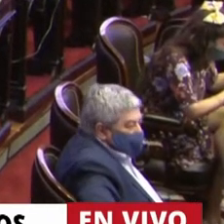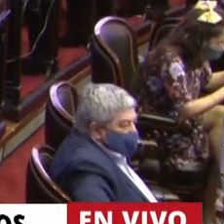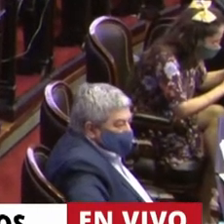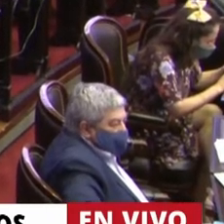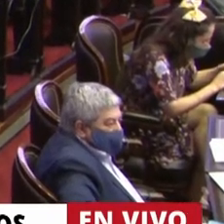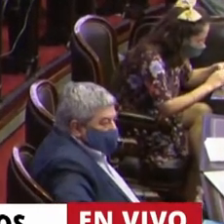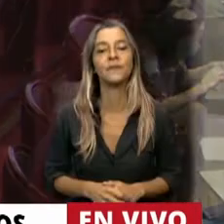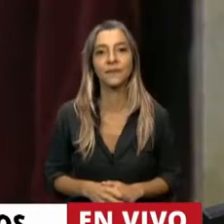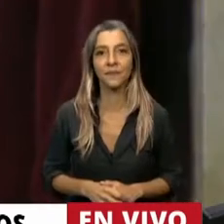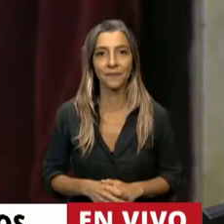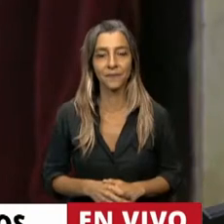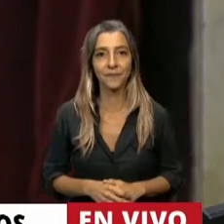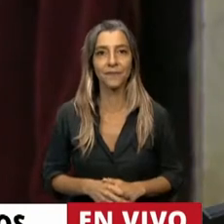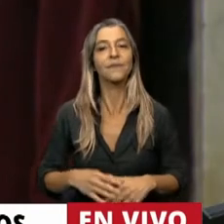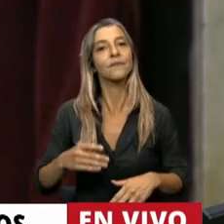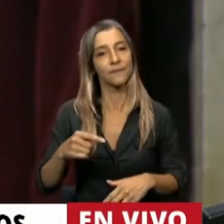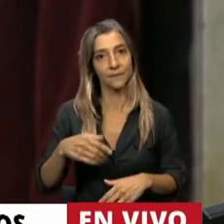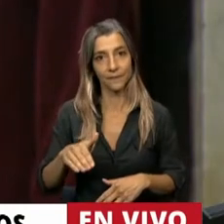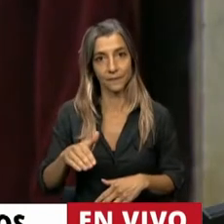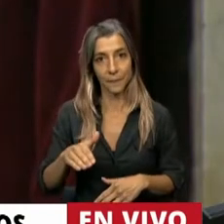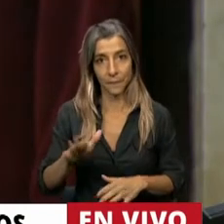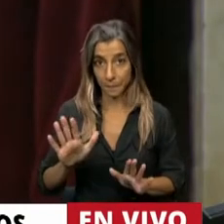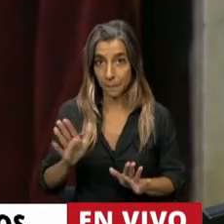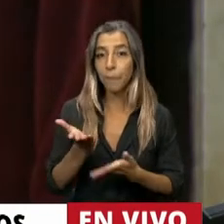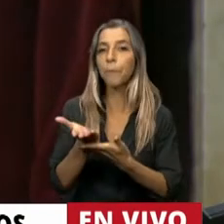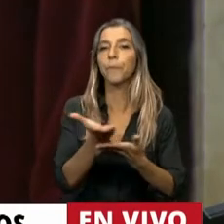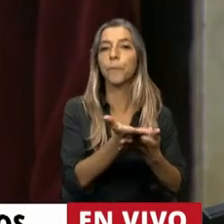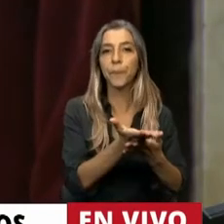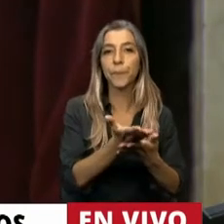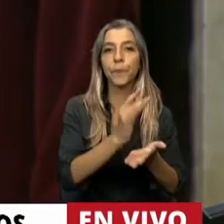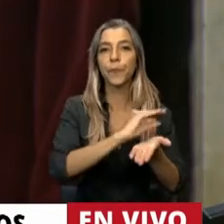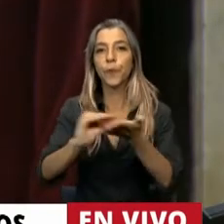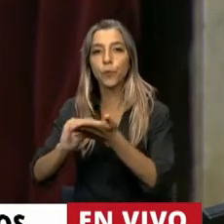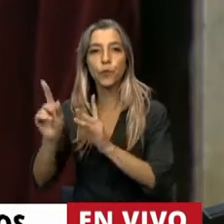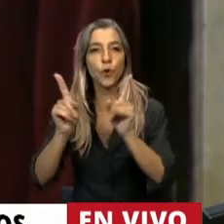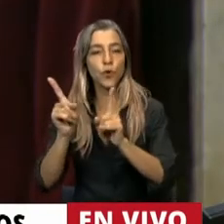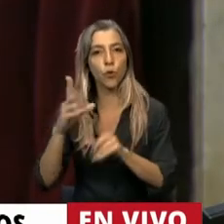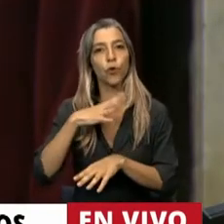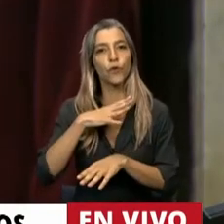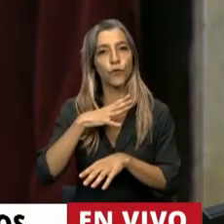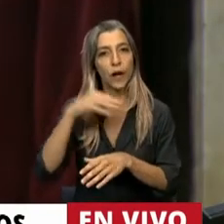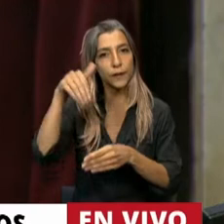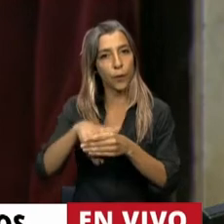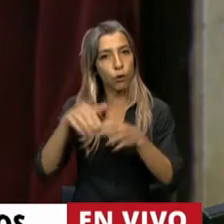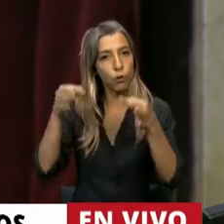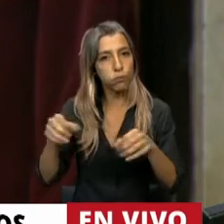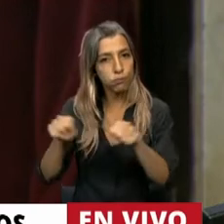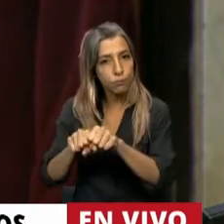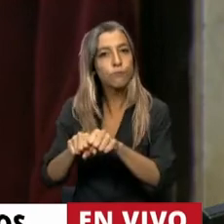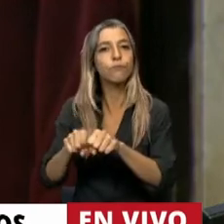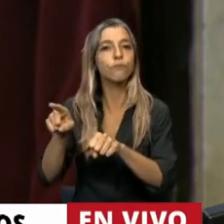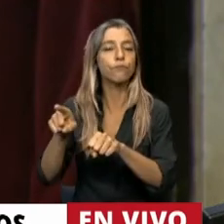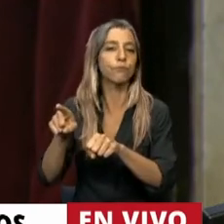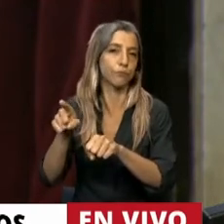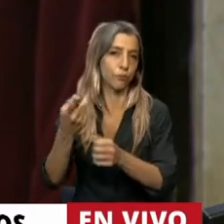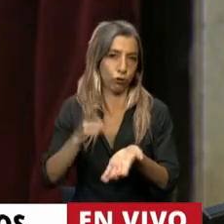vamos a pedirle a aquellos diputados que no me figuran reconfirme en su